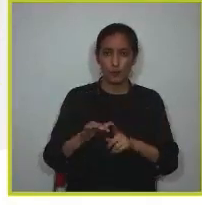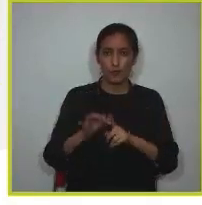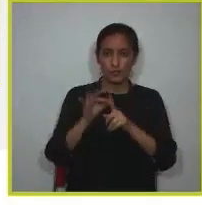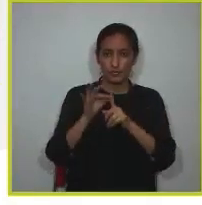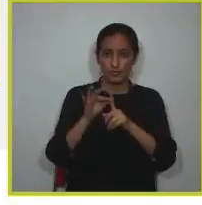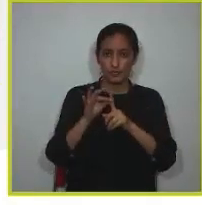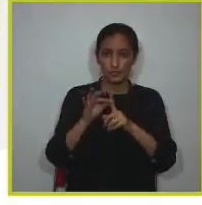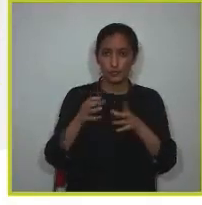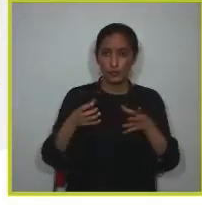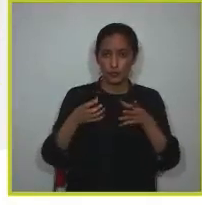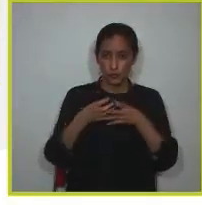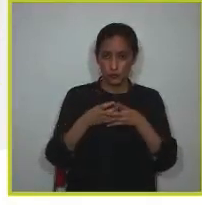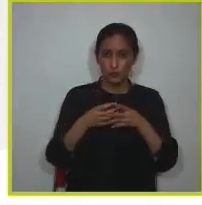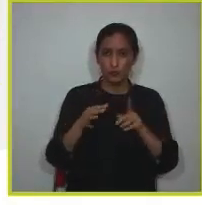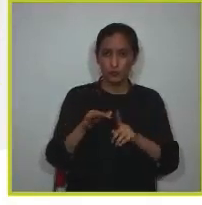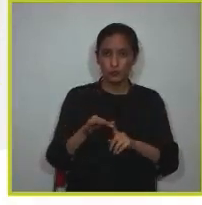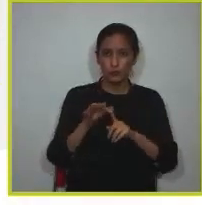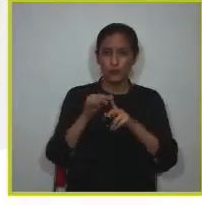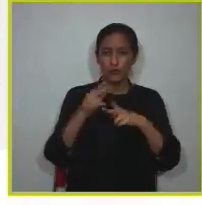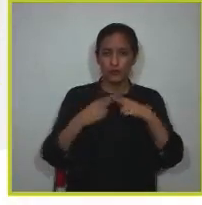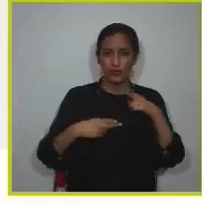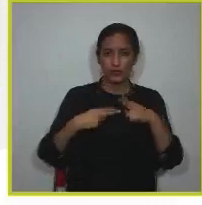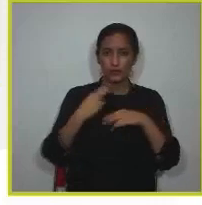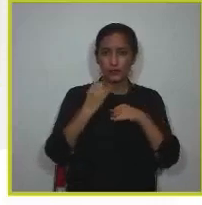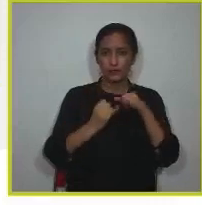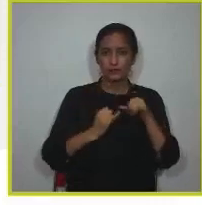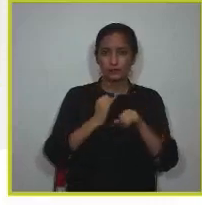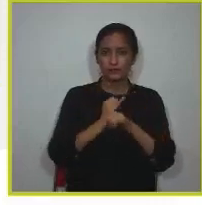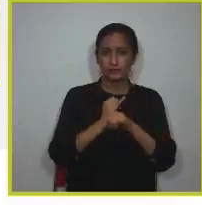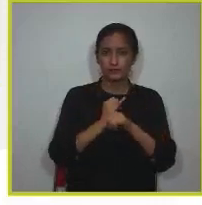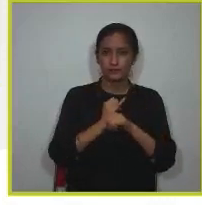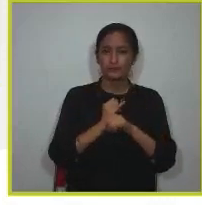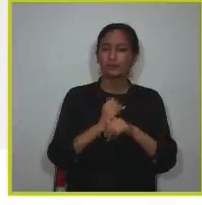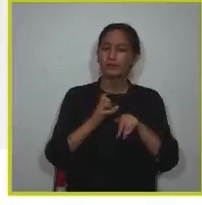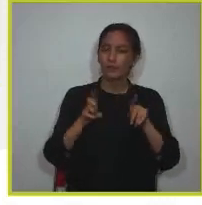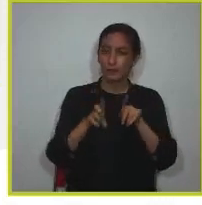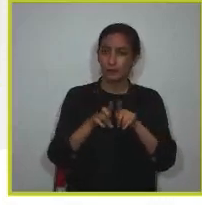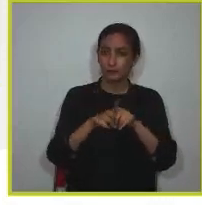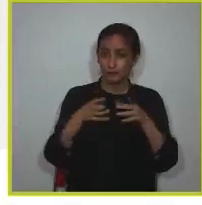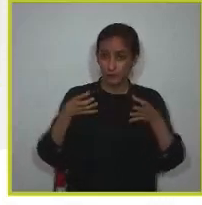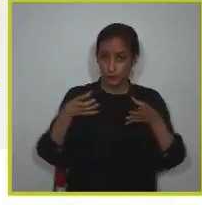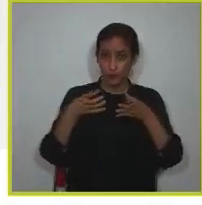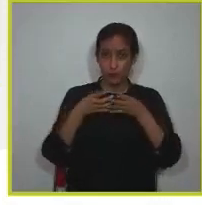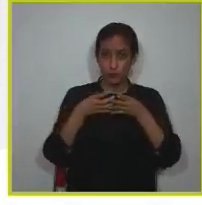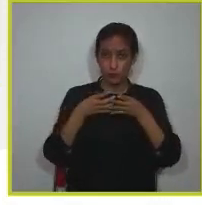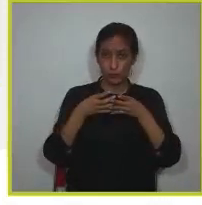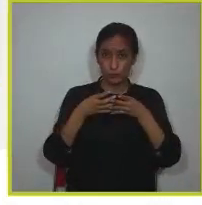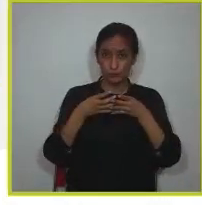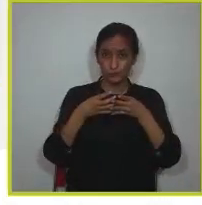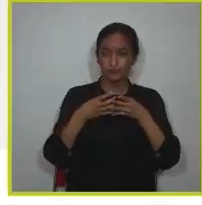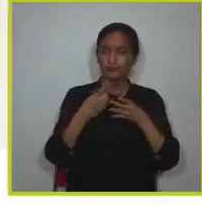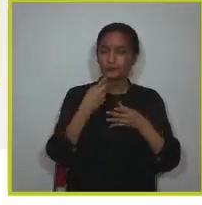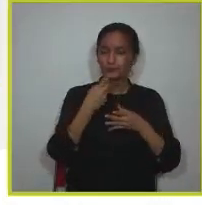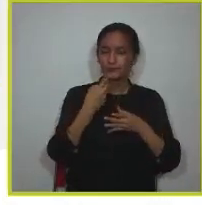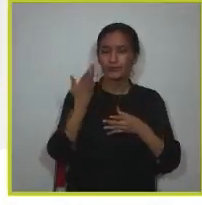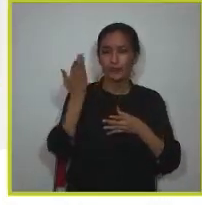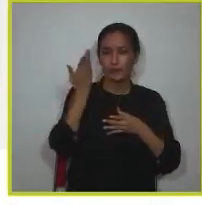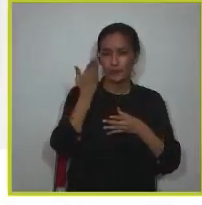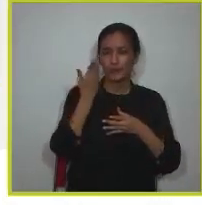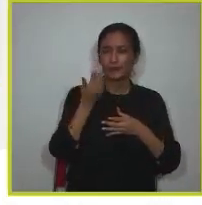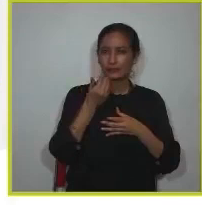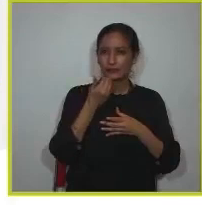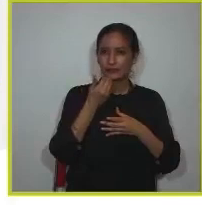no por este equipo de especialista nacional e internacional sino que este equipo tuvo el mandato Expreso de